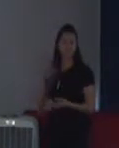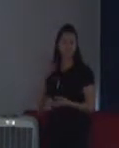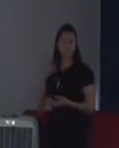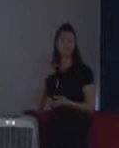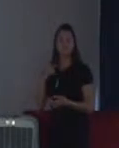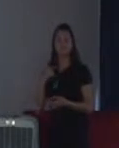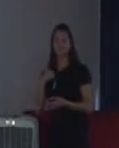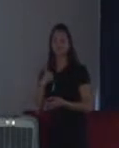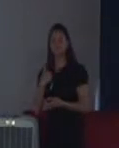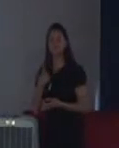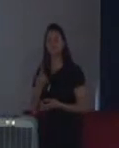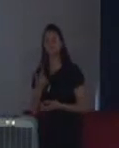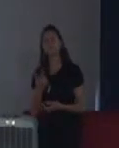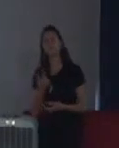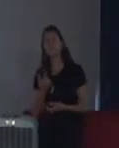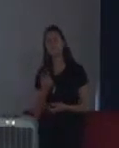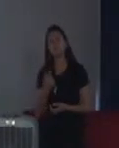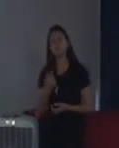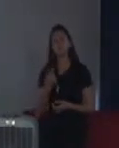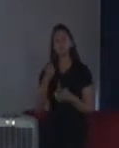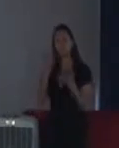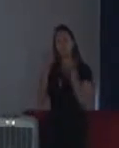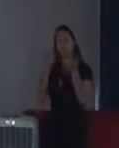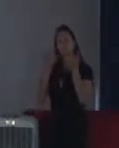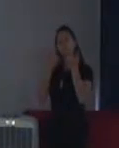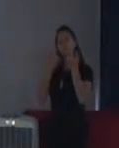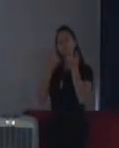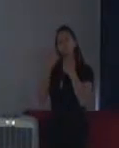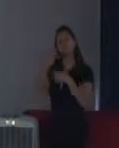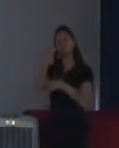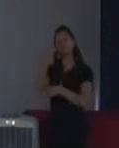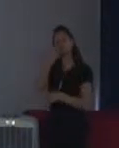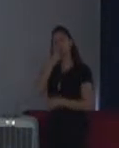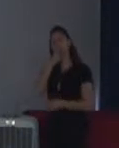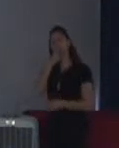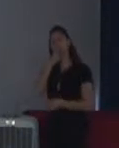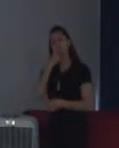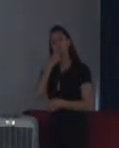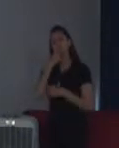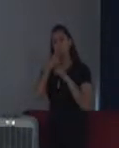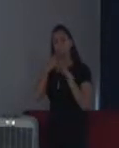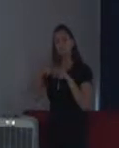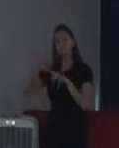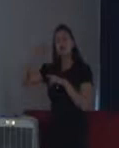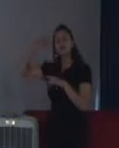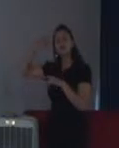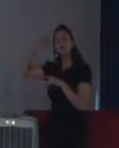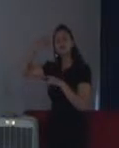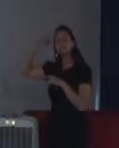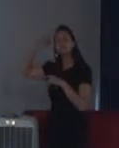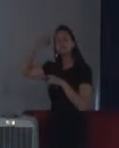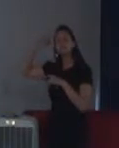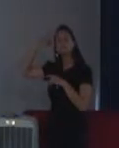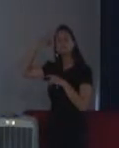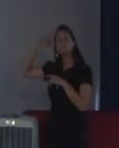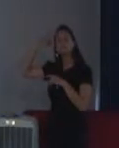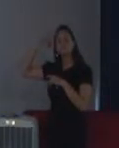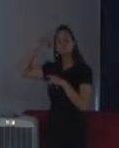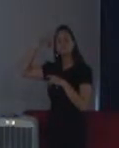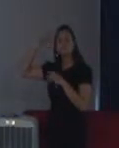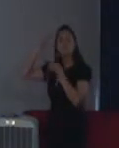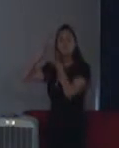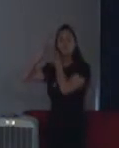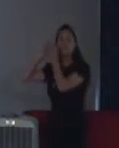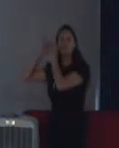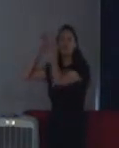lo entendamos de una manera, pero puede que en nuestra cabecita lo tengamos armado